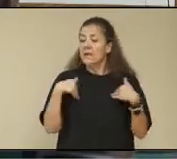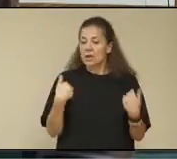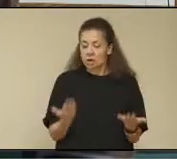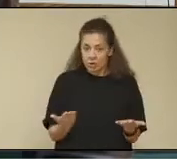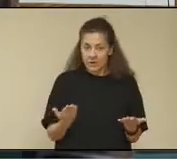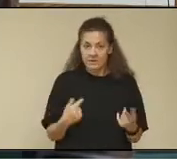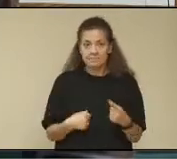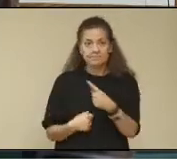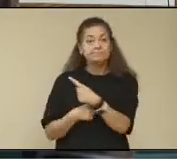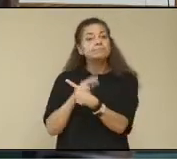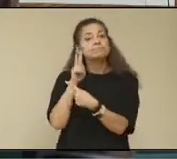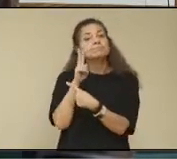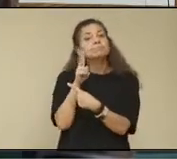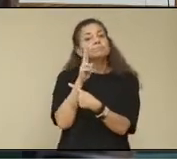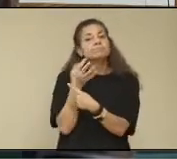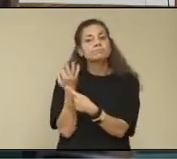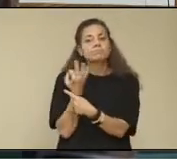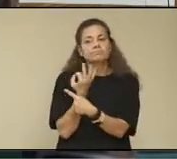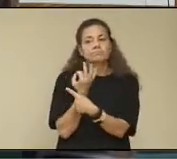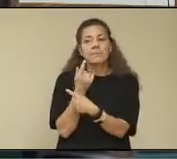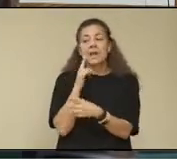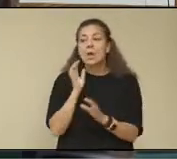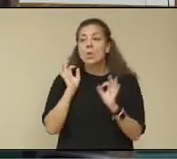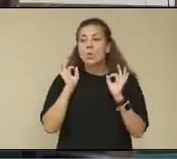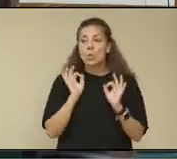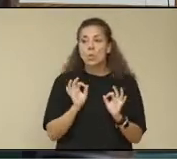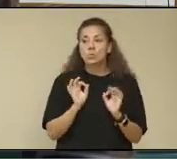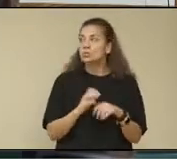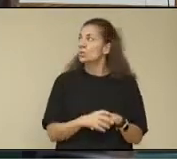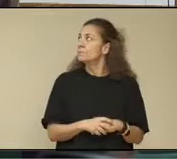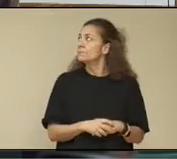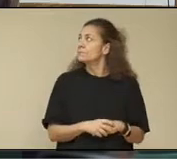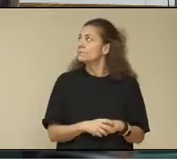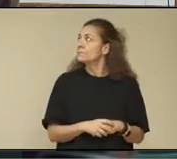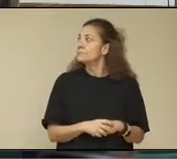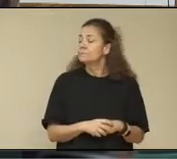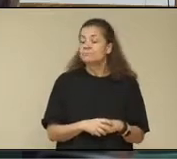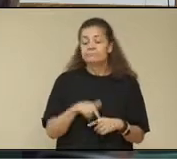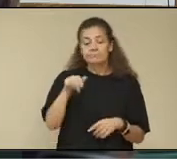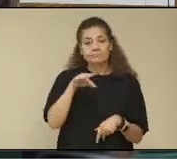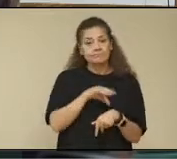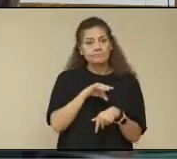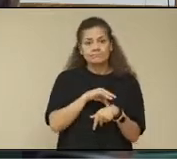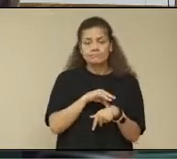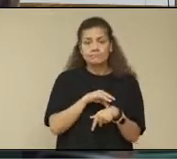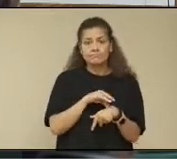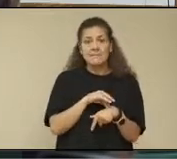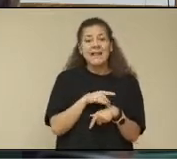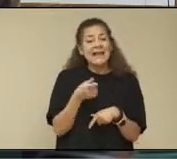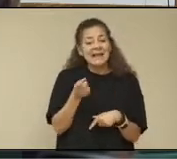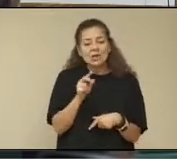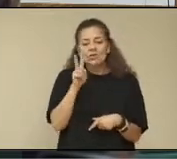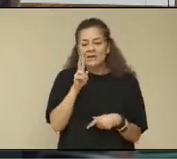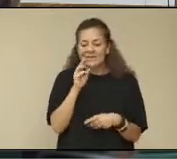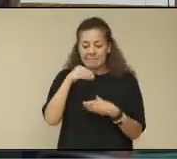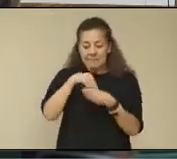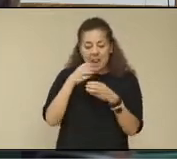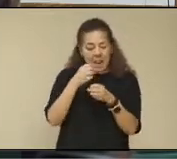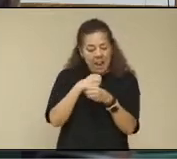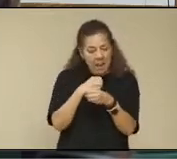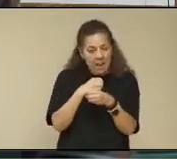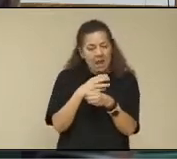lo que vemos es que precisamente la malaria submicroscópica, la que no se ve,